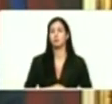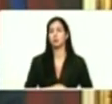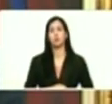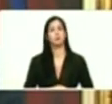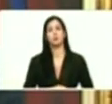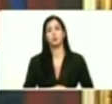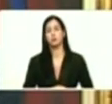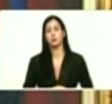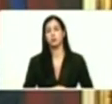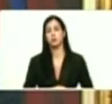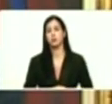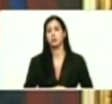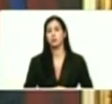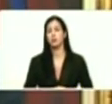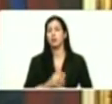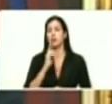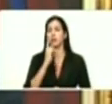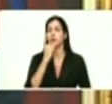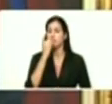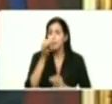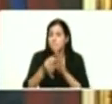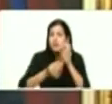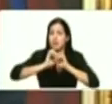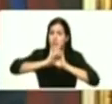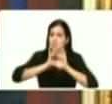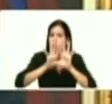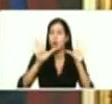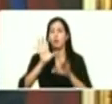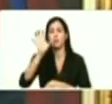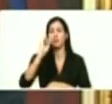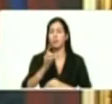habrá que explicárselo a nuestra patria